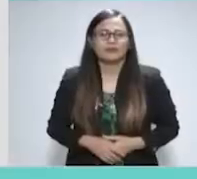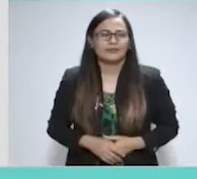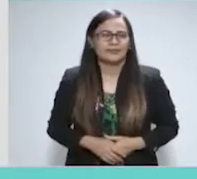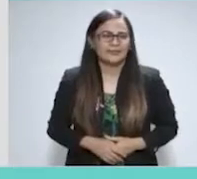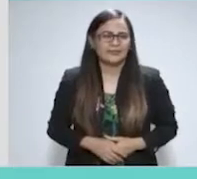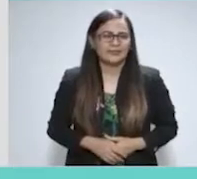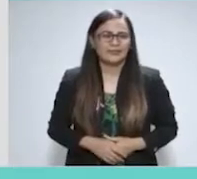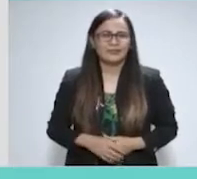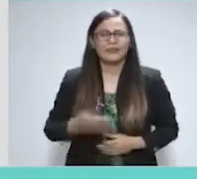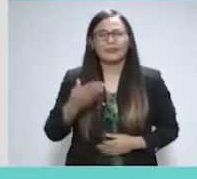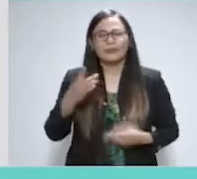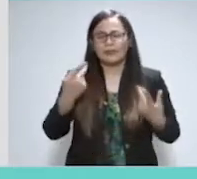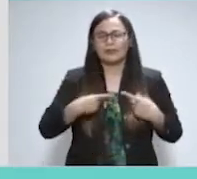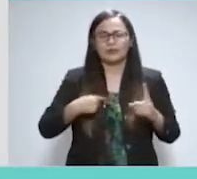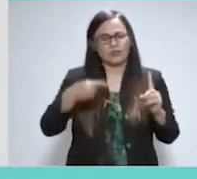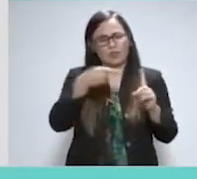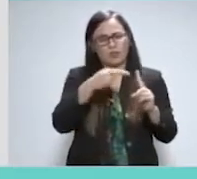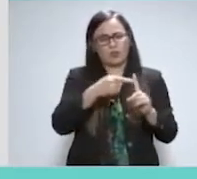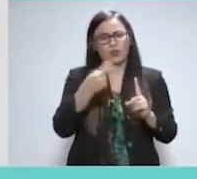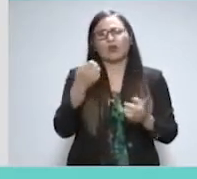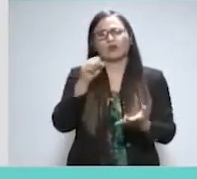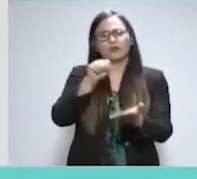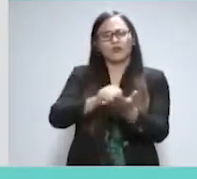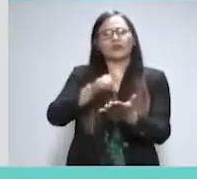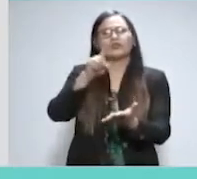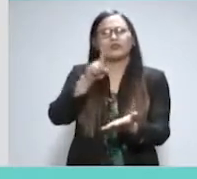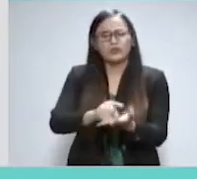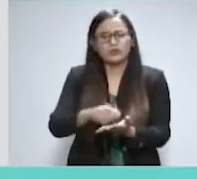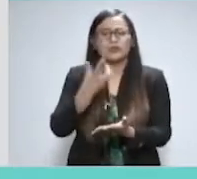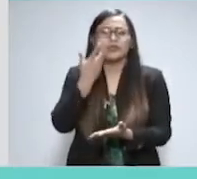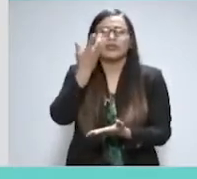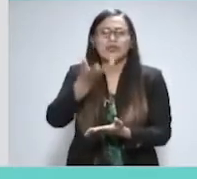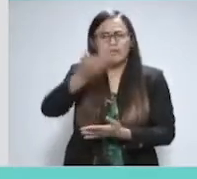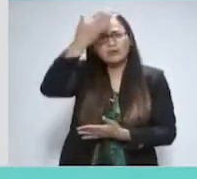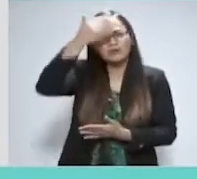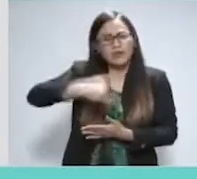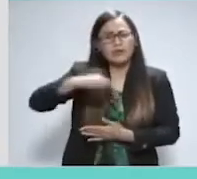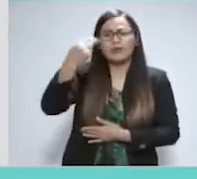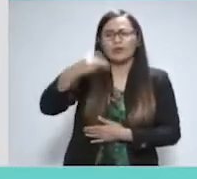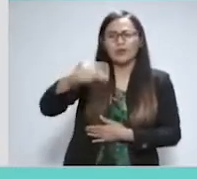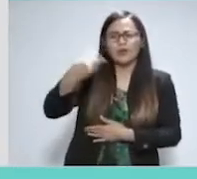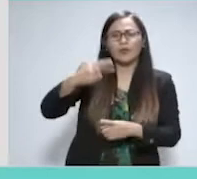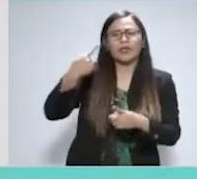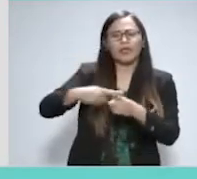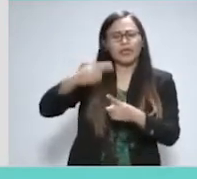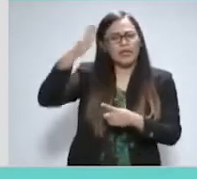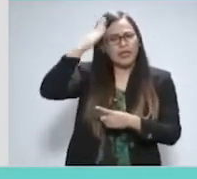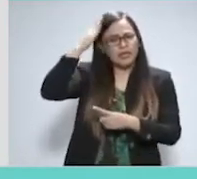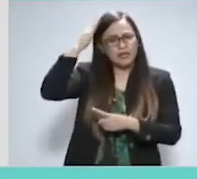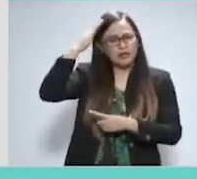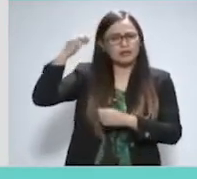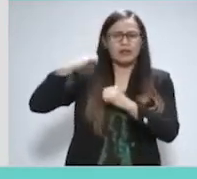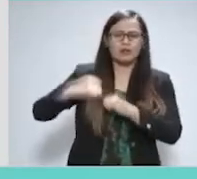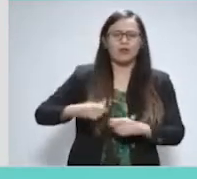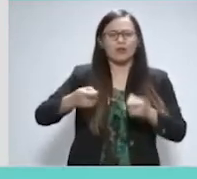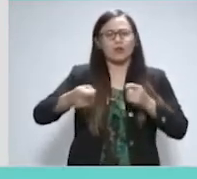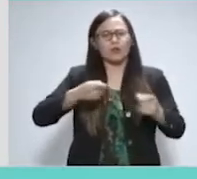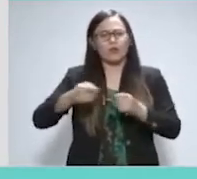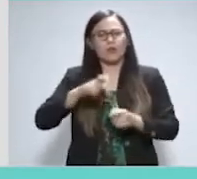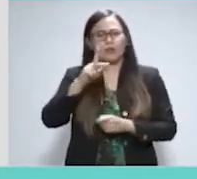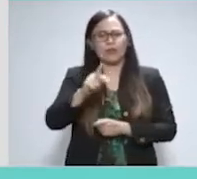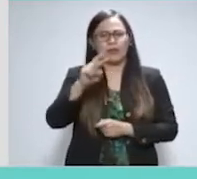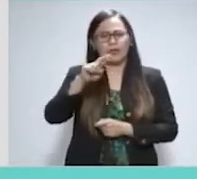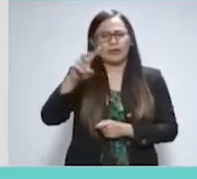La solicitud de una persona requirió conocer el nombre del dirigente del Partido de la Revolución Democrática, el sueldo